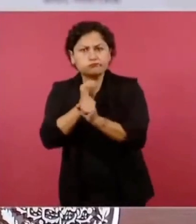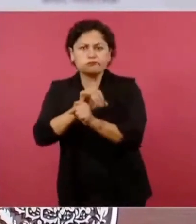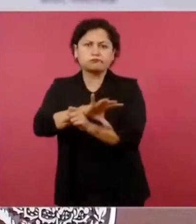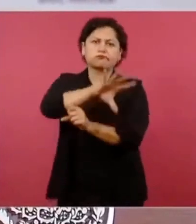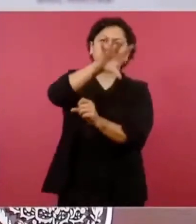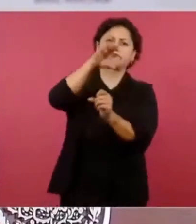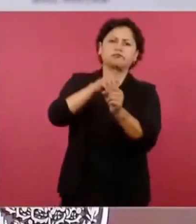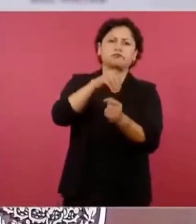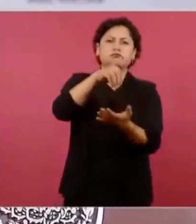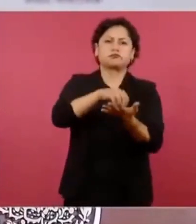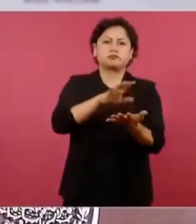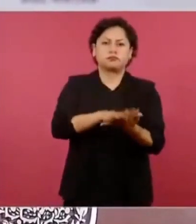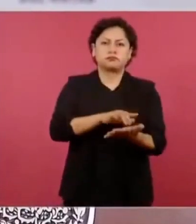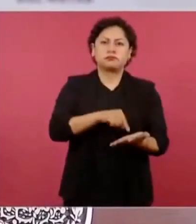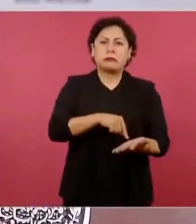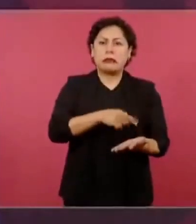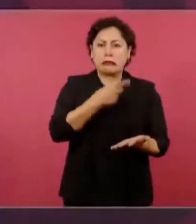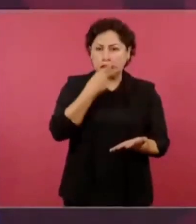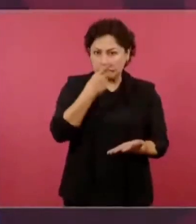dónde